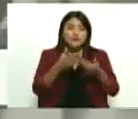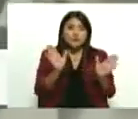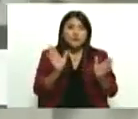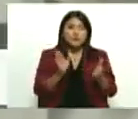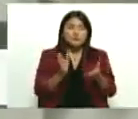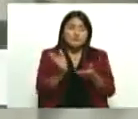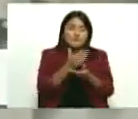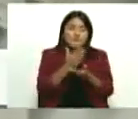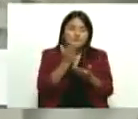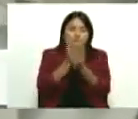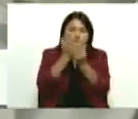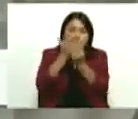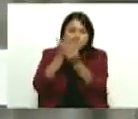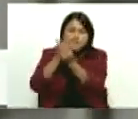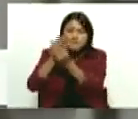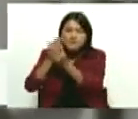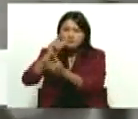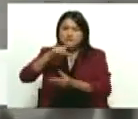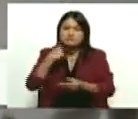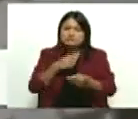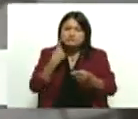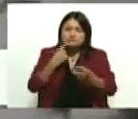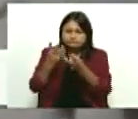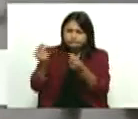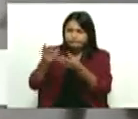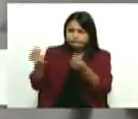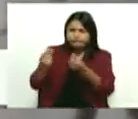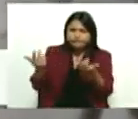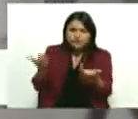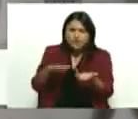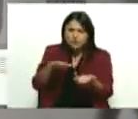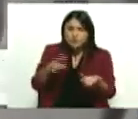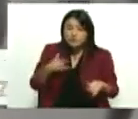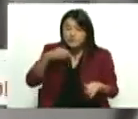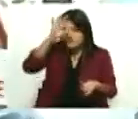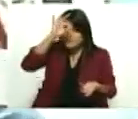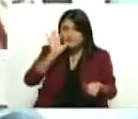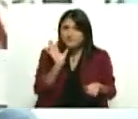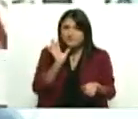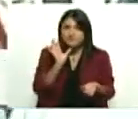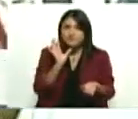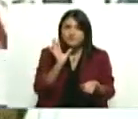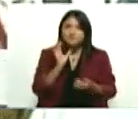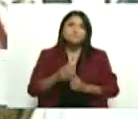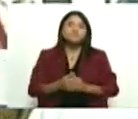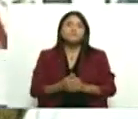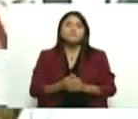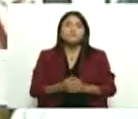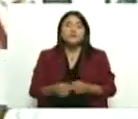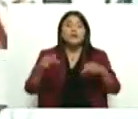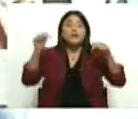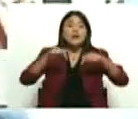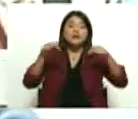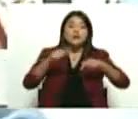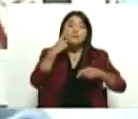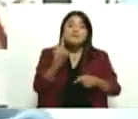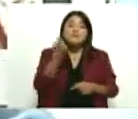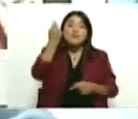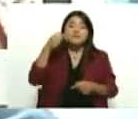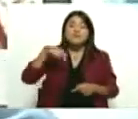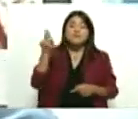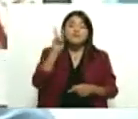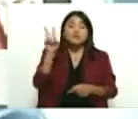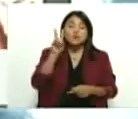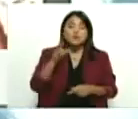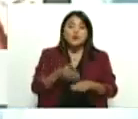expedientes de los desaparecidos, los expedientes de las torturas. Aquí se ensayó antes que en el Cono Sur, antes que en Chile, antes que en